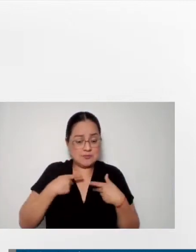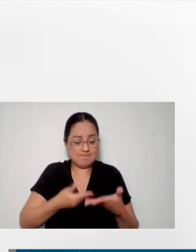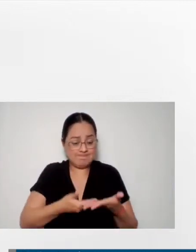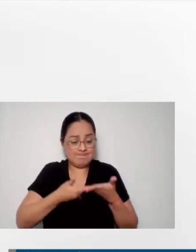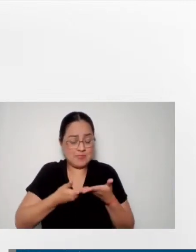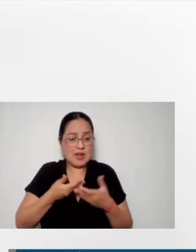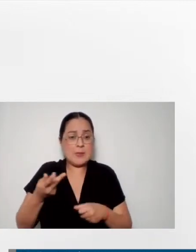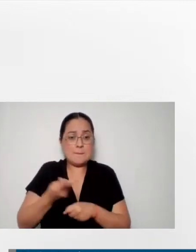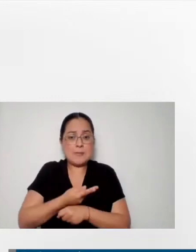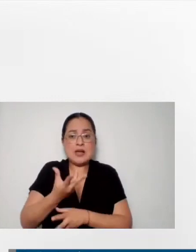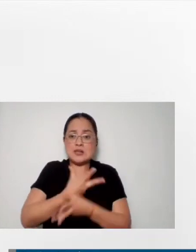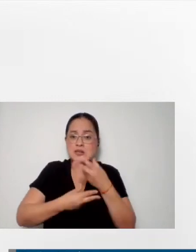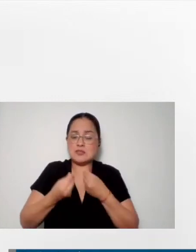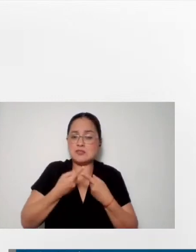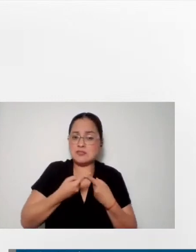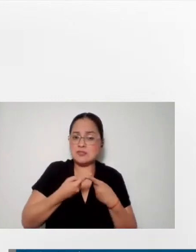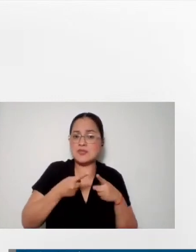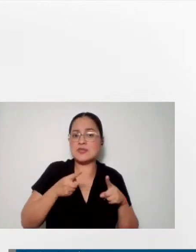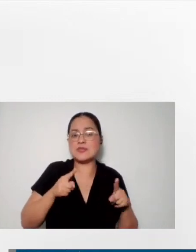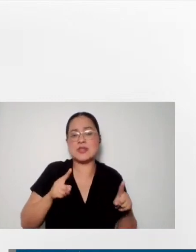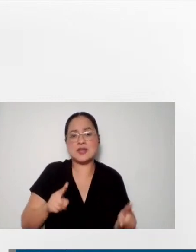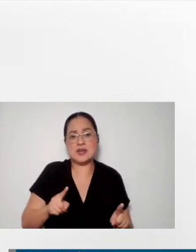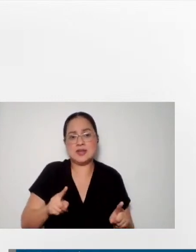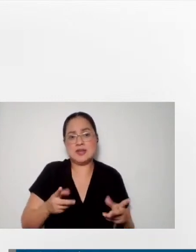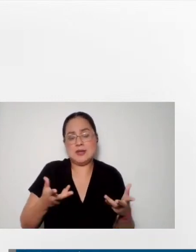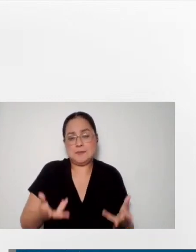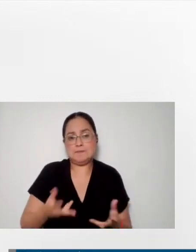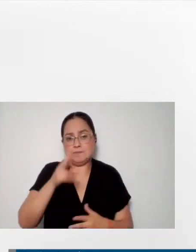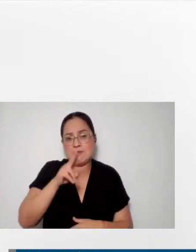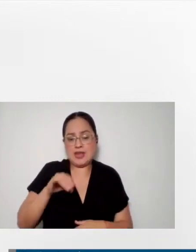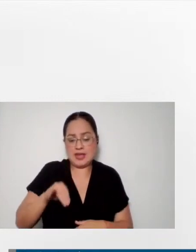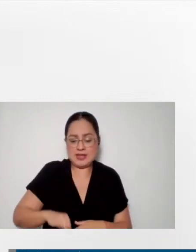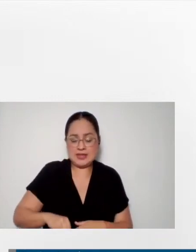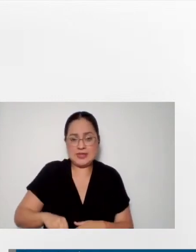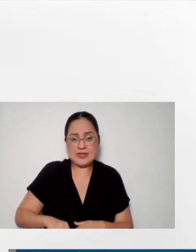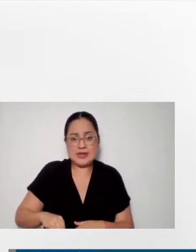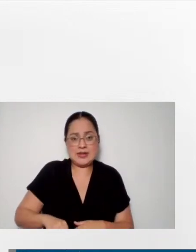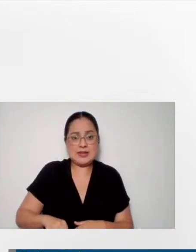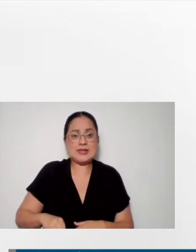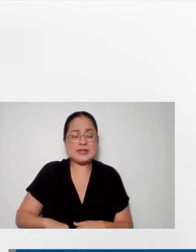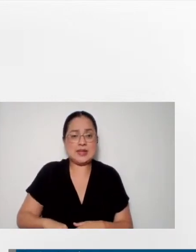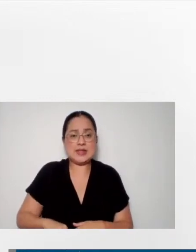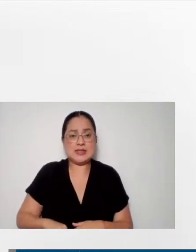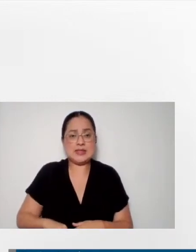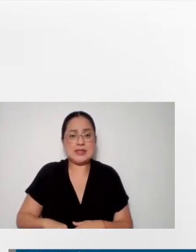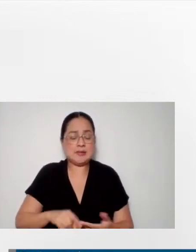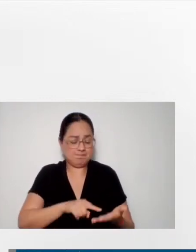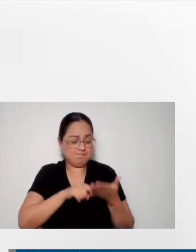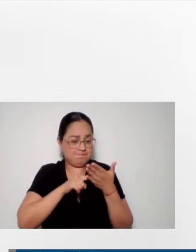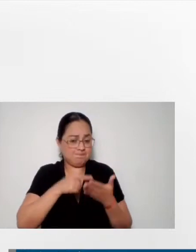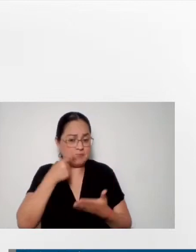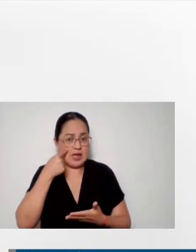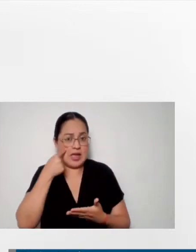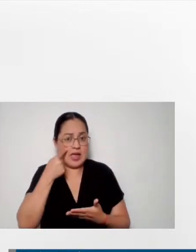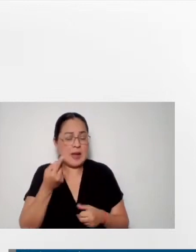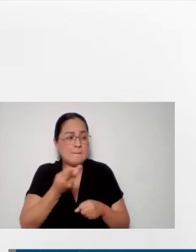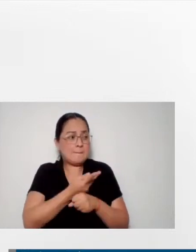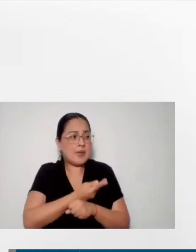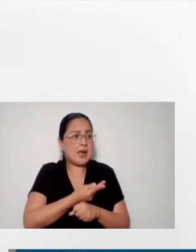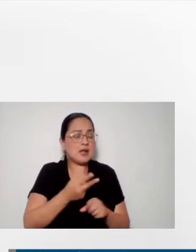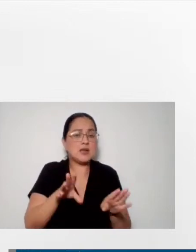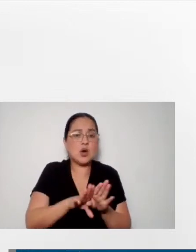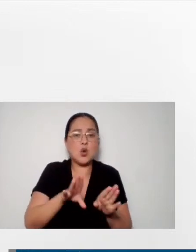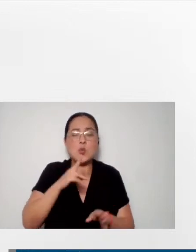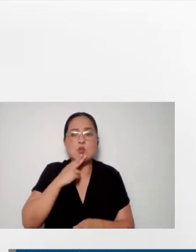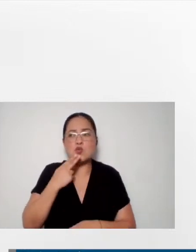otras cargas, otro funcionamiento, y es bien interesante ver también desde el cuaderno cómo funciona, incluso cuando estamos hablando ya de los